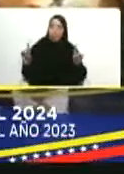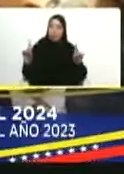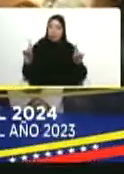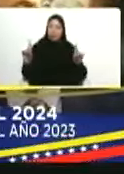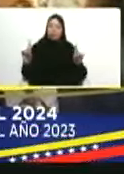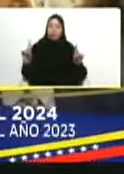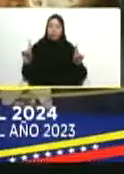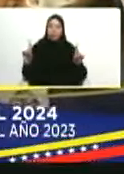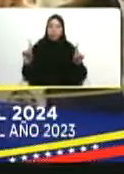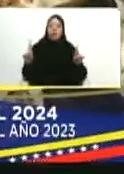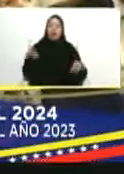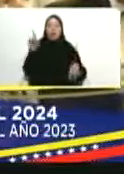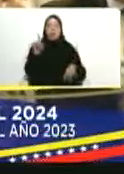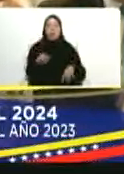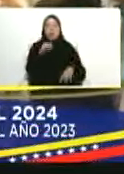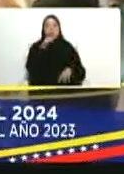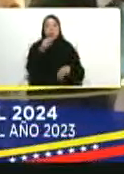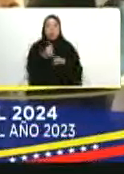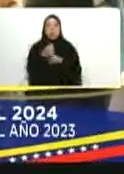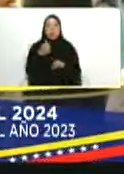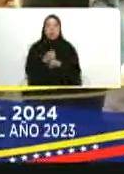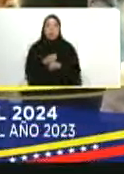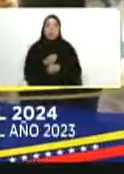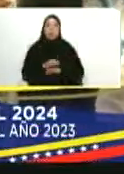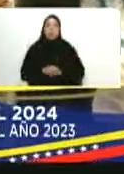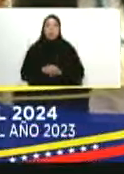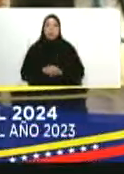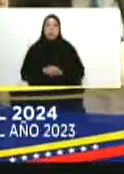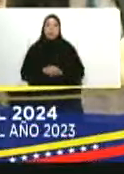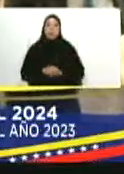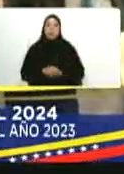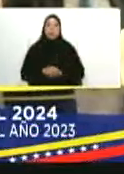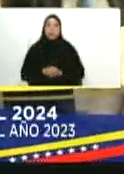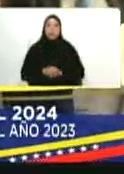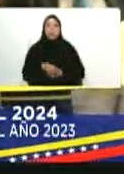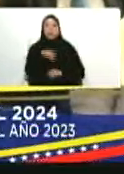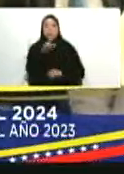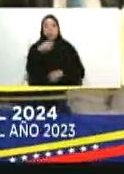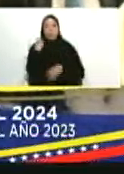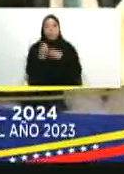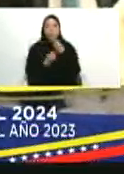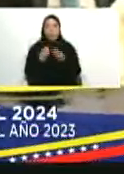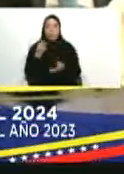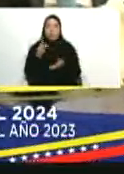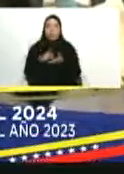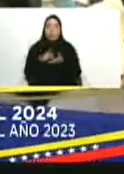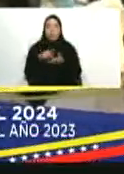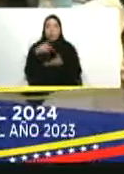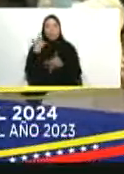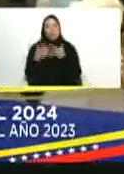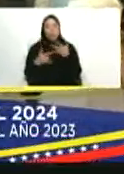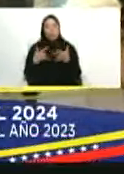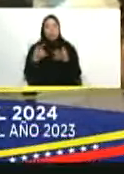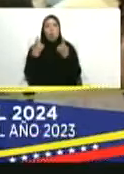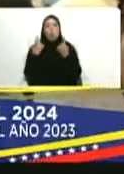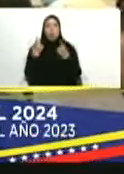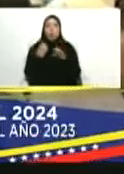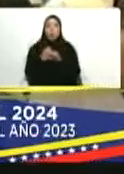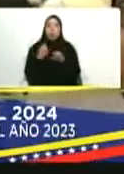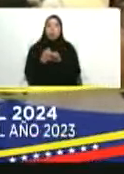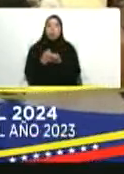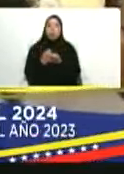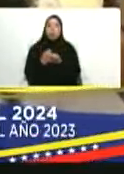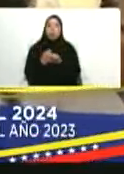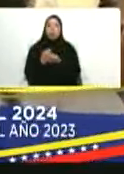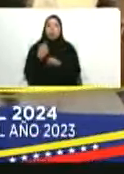celeridad procesal también ante la era digital y herramientas tecnológicas, se ha reforzado el programa